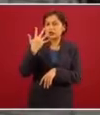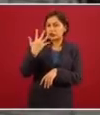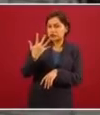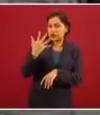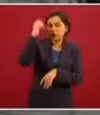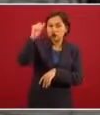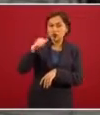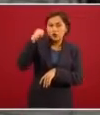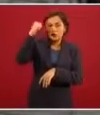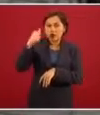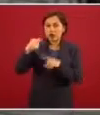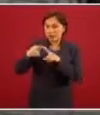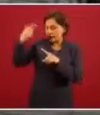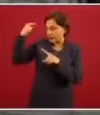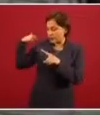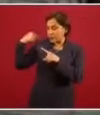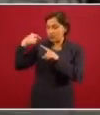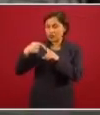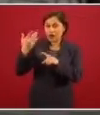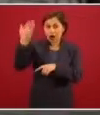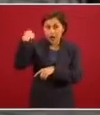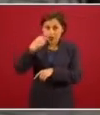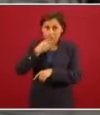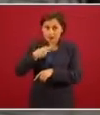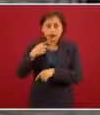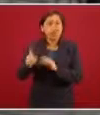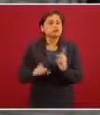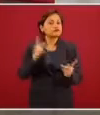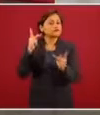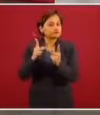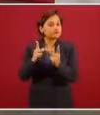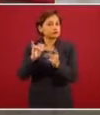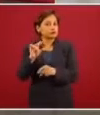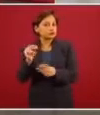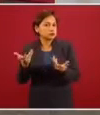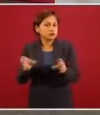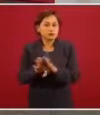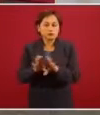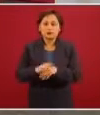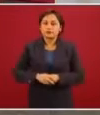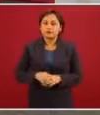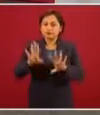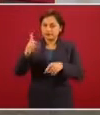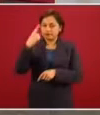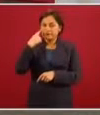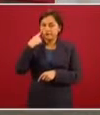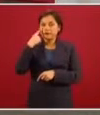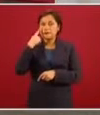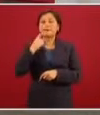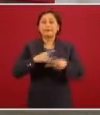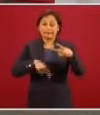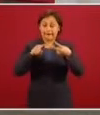de abril, a lo que usted preveía? ¿Es más, es menos, está dentro del promedio? ¿Qué nos puede decir? Gracias. Sí, sobre esto, voy a la segunda y luego a la primera.